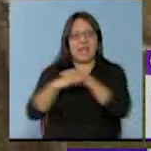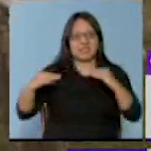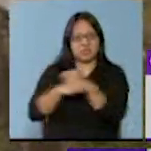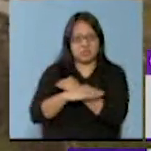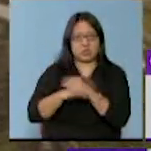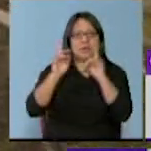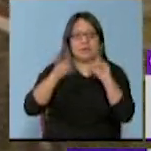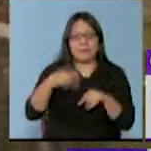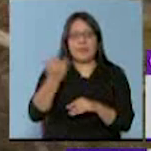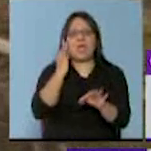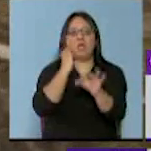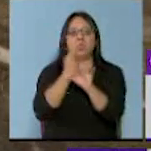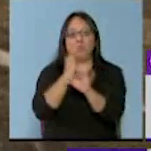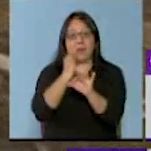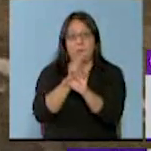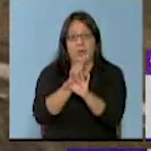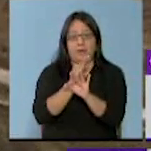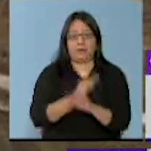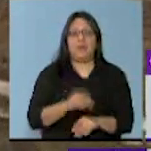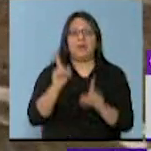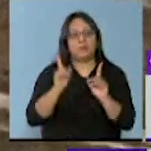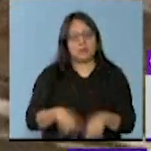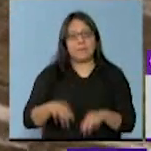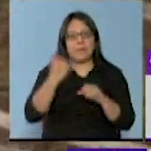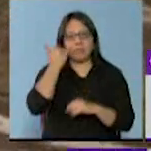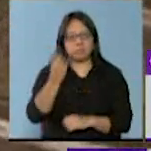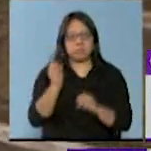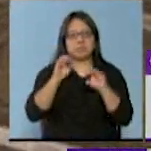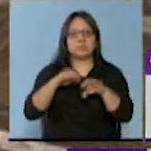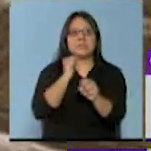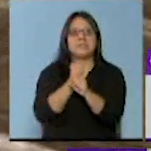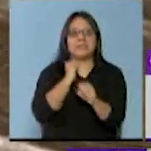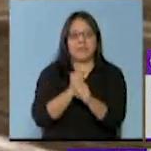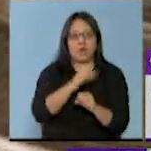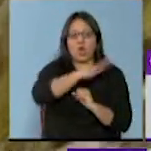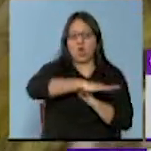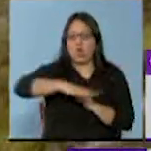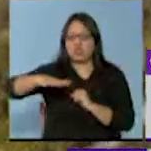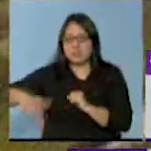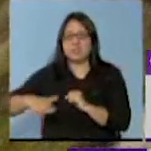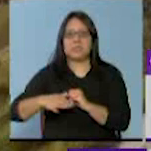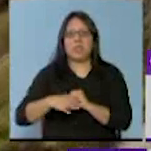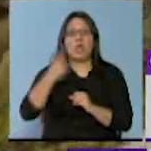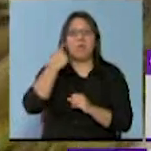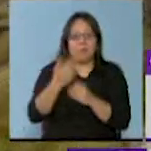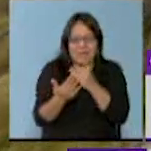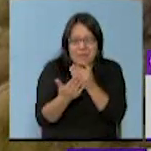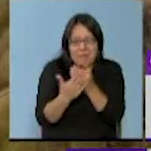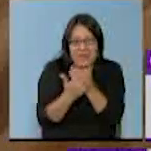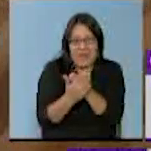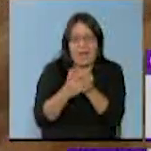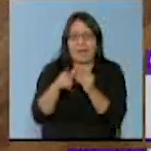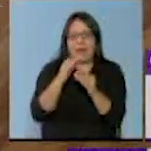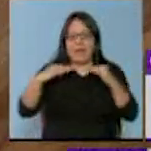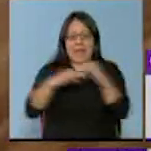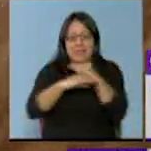establecimiento educacional. Ya se está trabajando también con la escuela, con los chicos, porque pasa prácticamente pegada la ruta